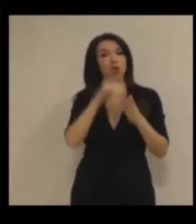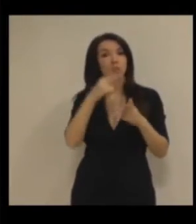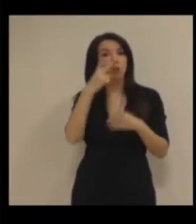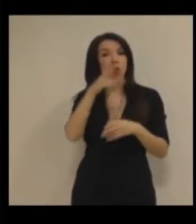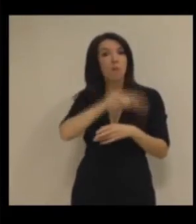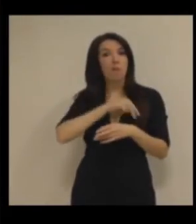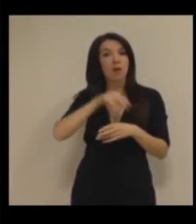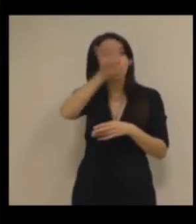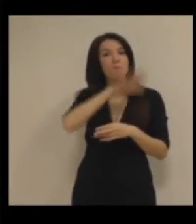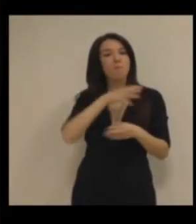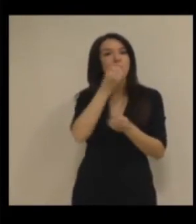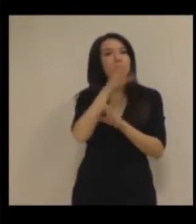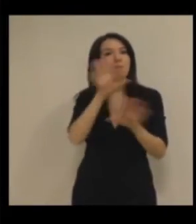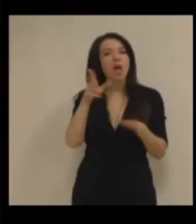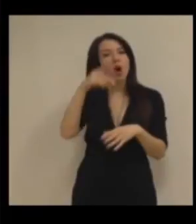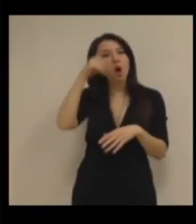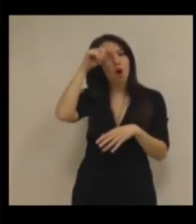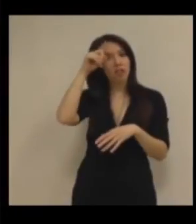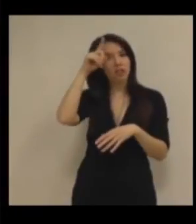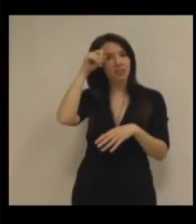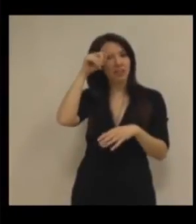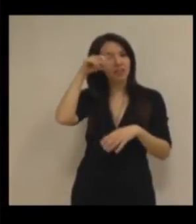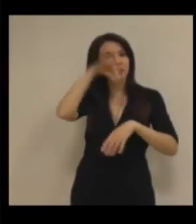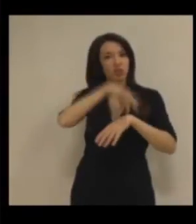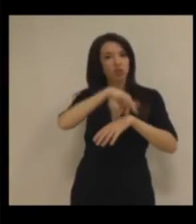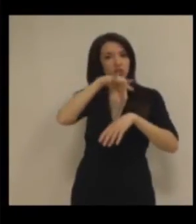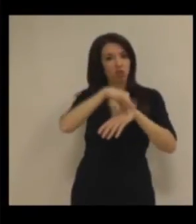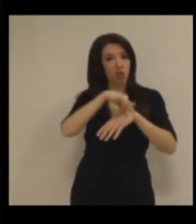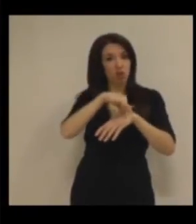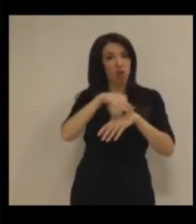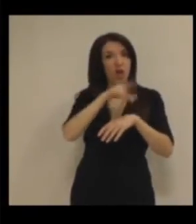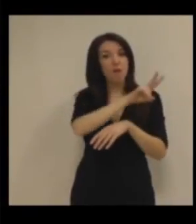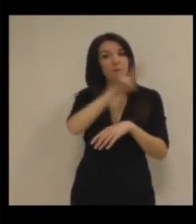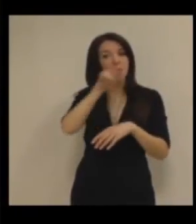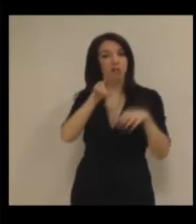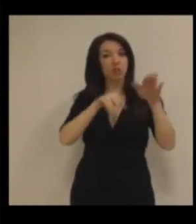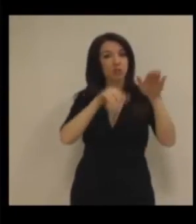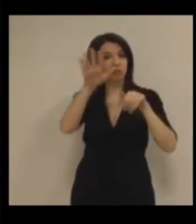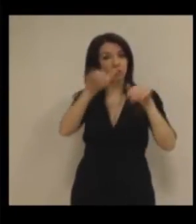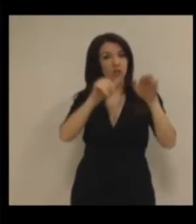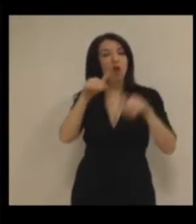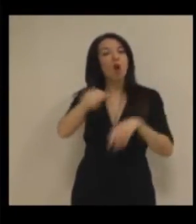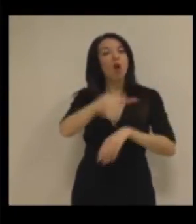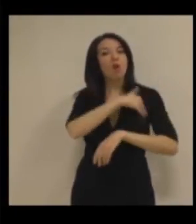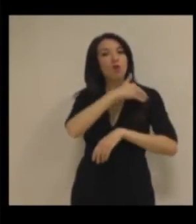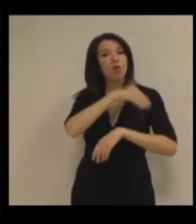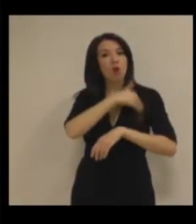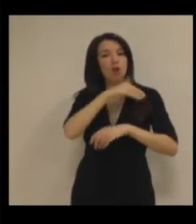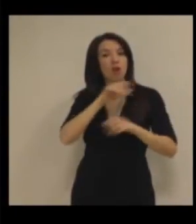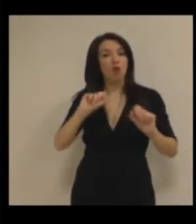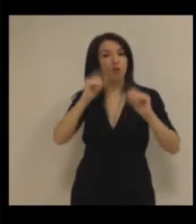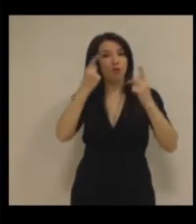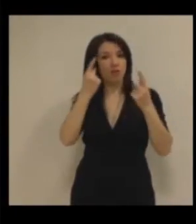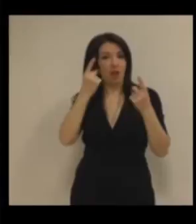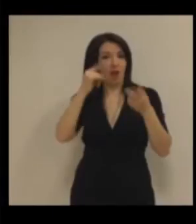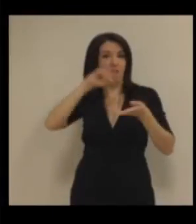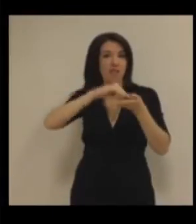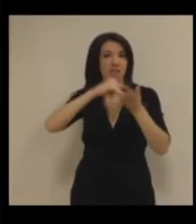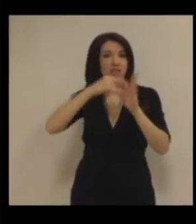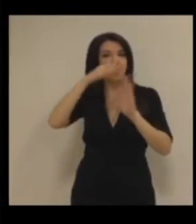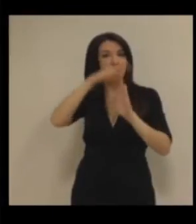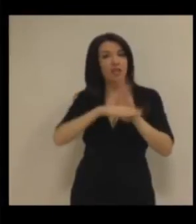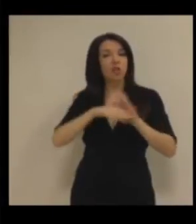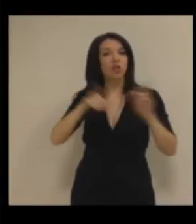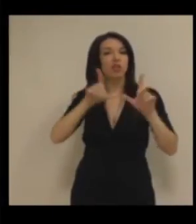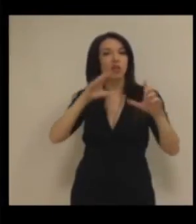la Mejor Tesis Doctoral en la 22ª convocatoria del Colegio Oficial de Ingenieros de Telecomunicaciones. En julio